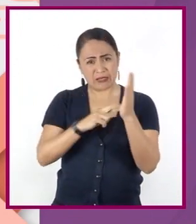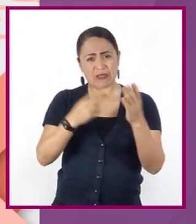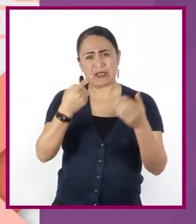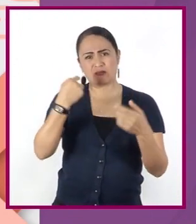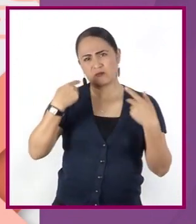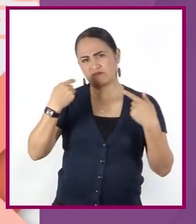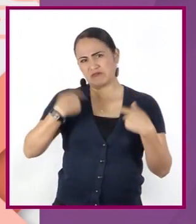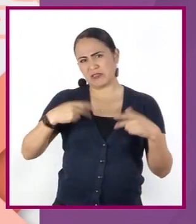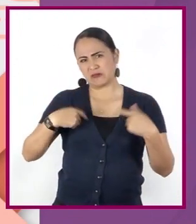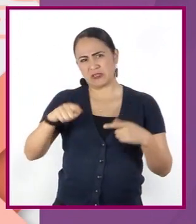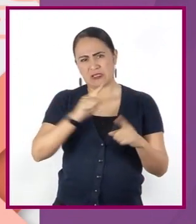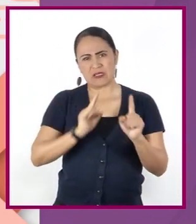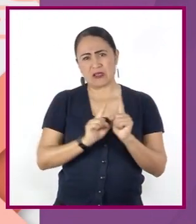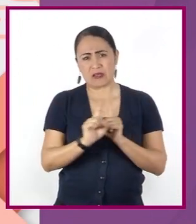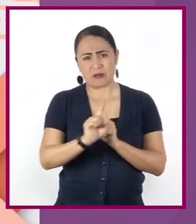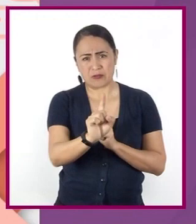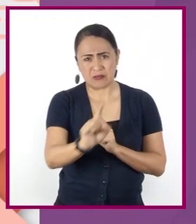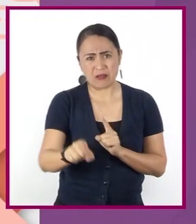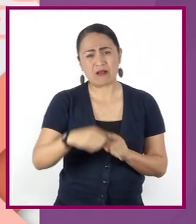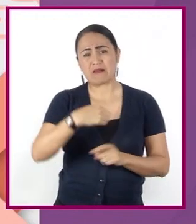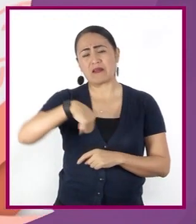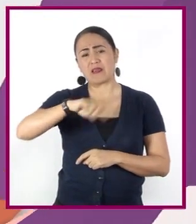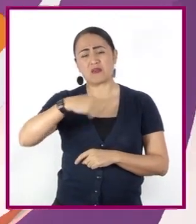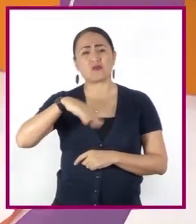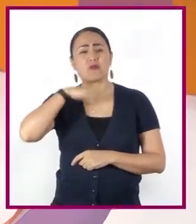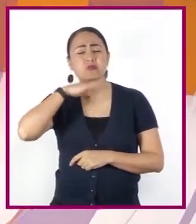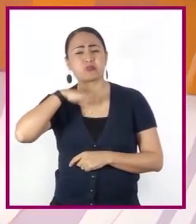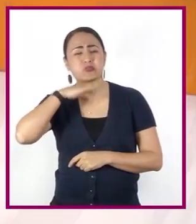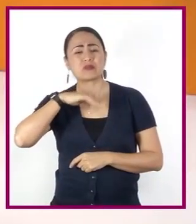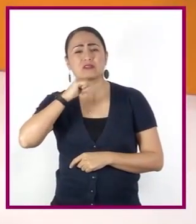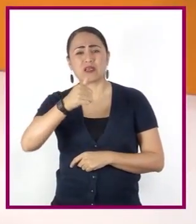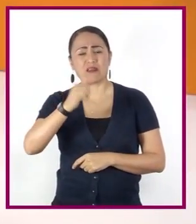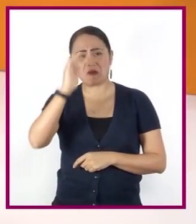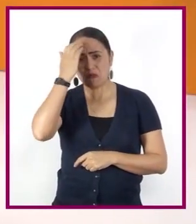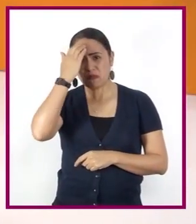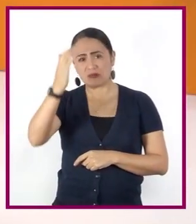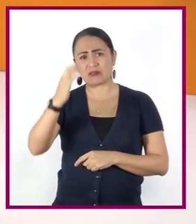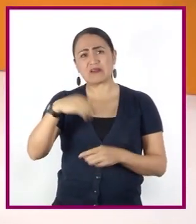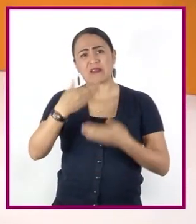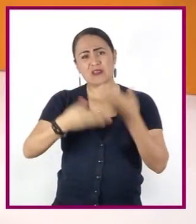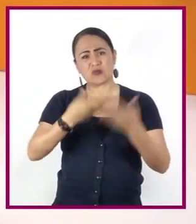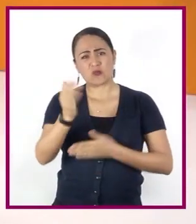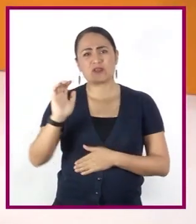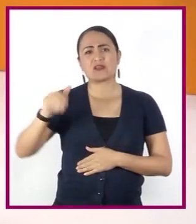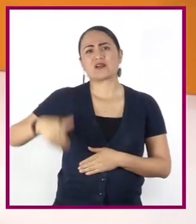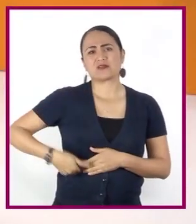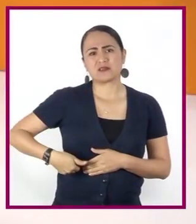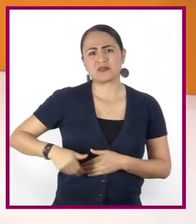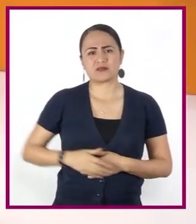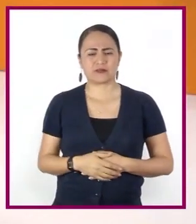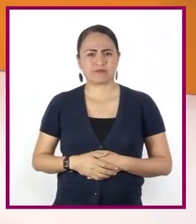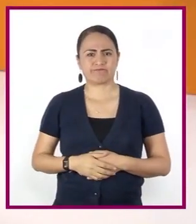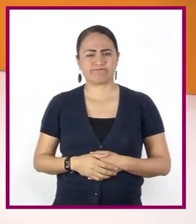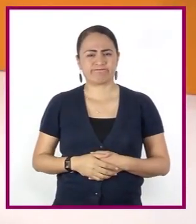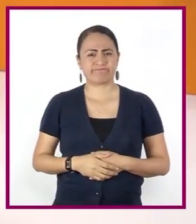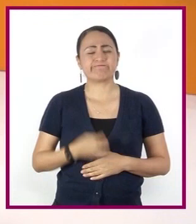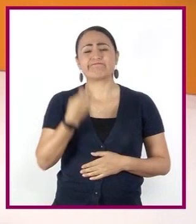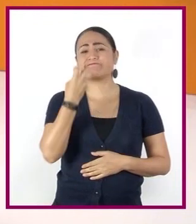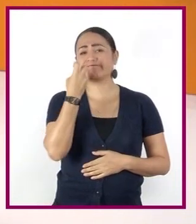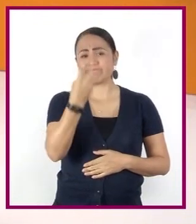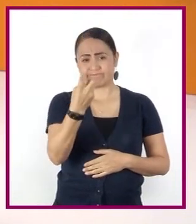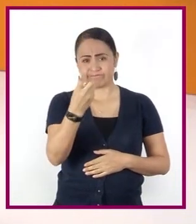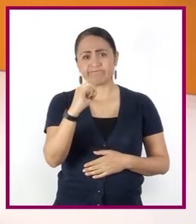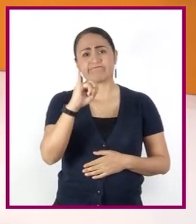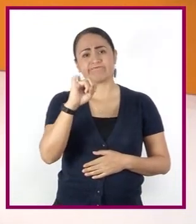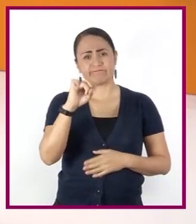peatonales originan trágicos percances. Qué bueno que lo recordaste. Este encabezado nos ayudará a hacer